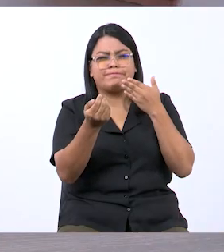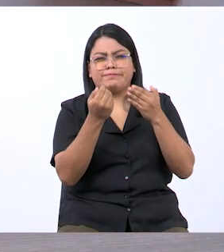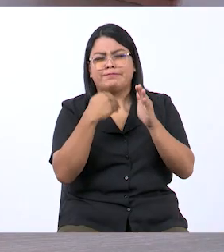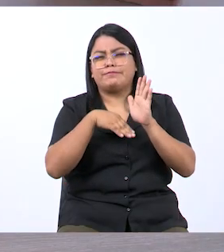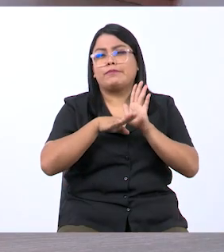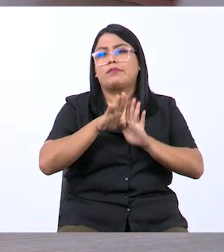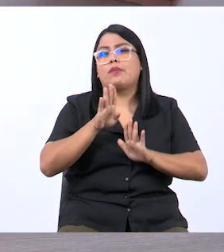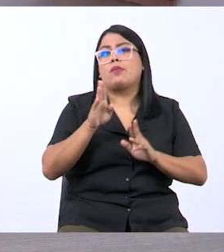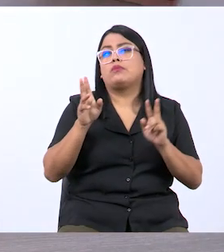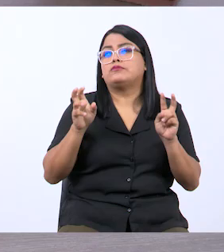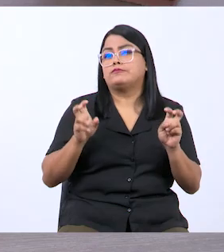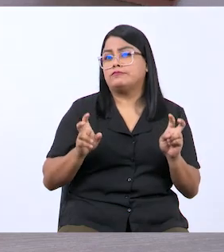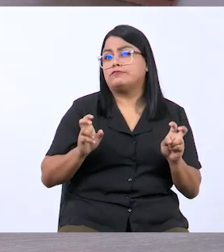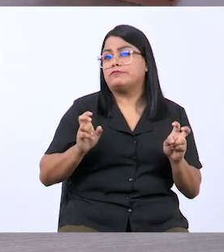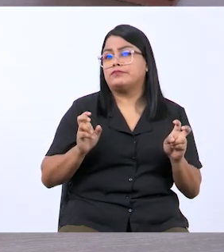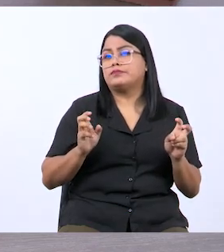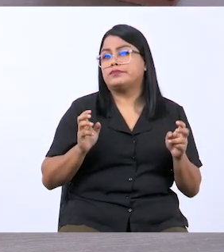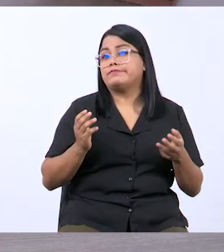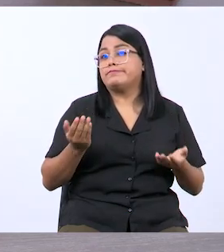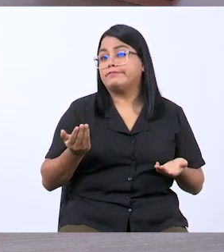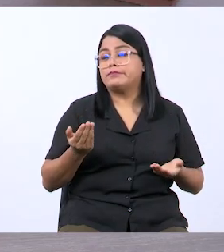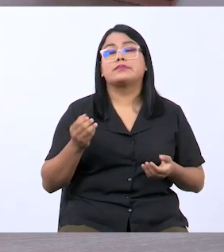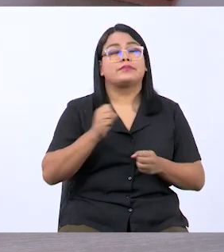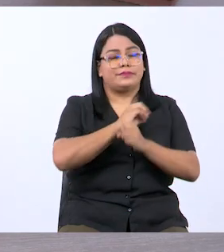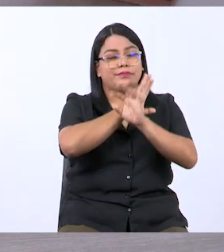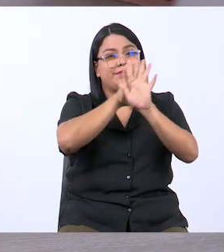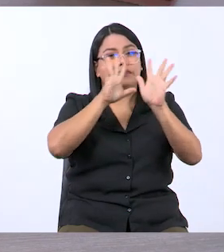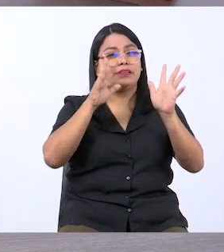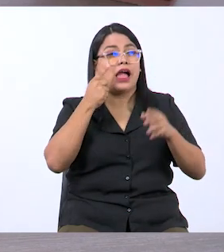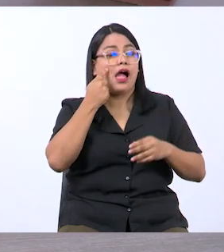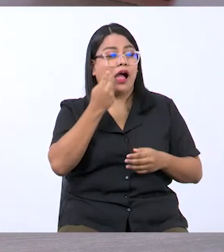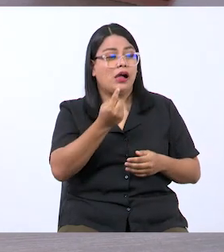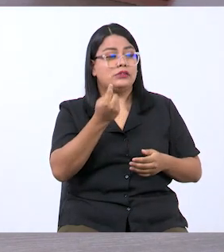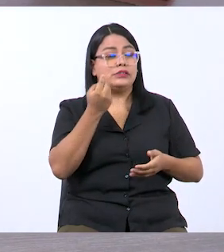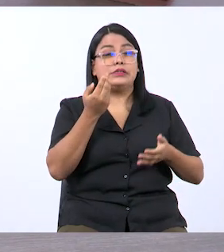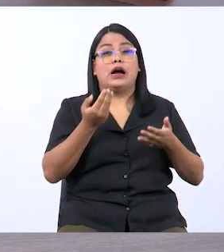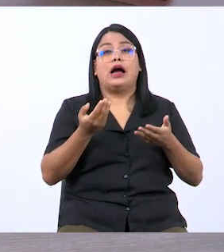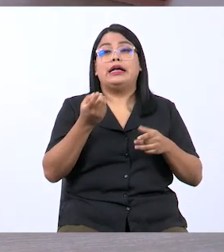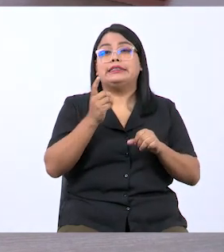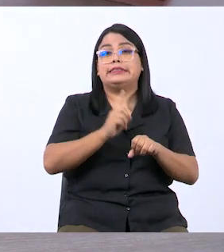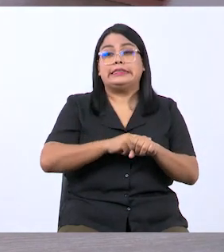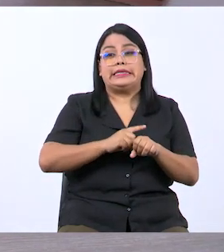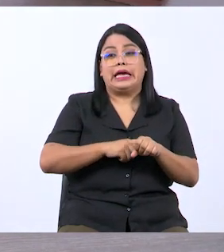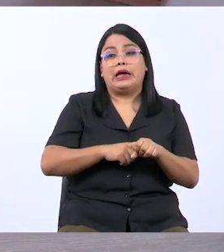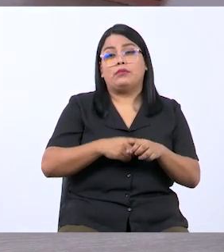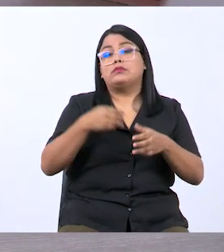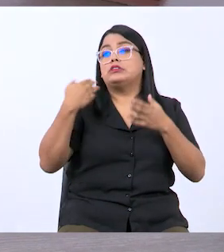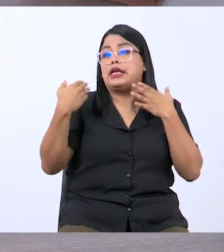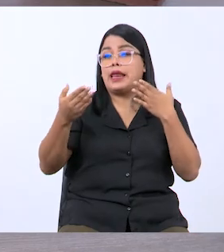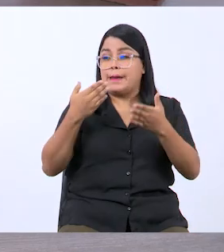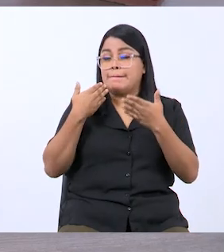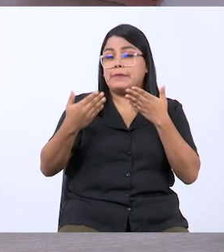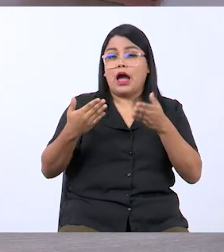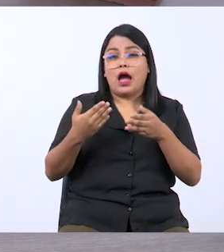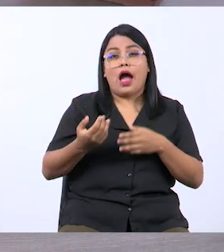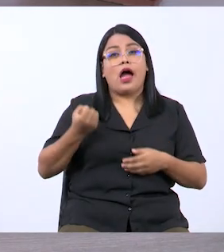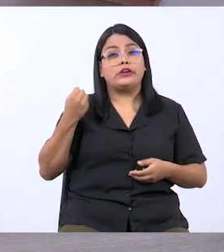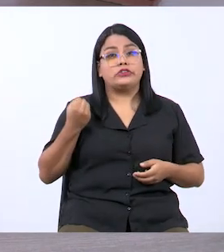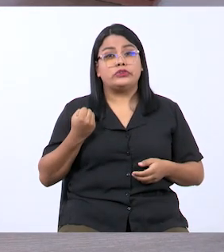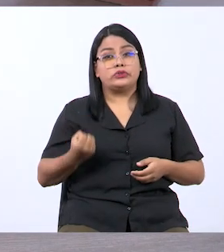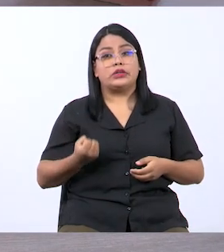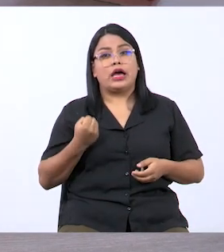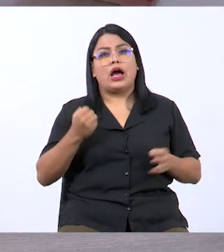podrías hablarnos acerca del contenido de esa sección? Claro, es, digamos, el momento en el que se le explica al